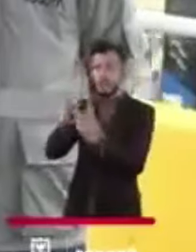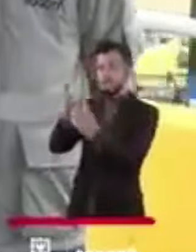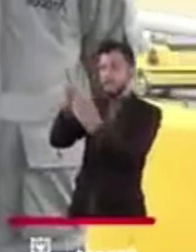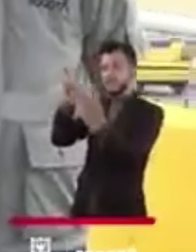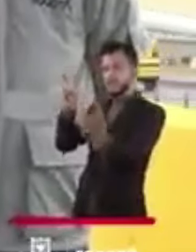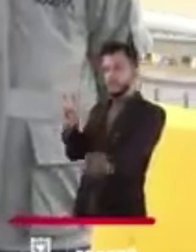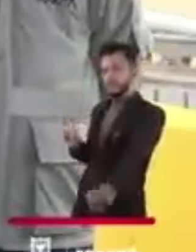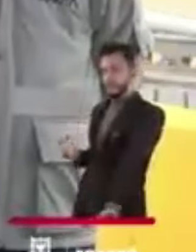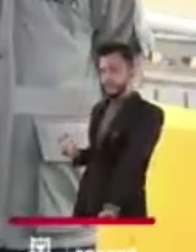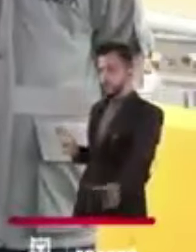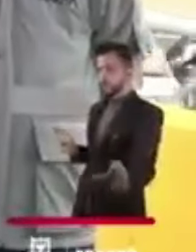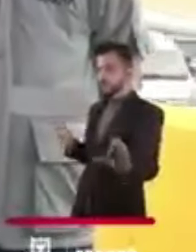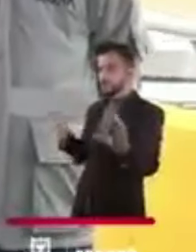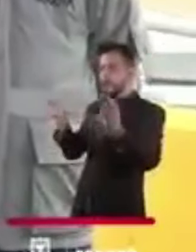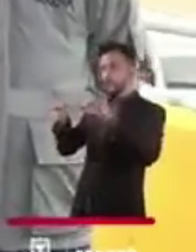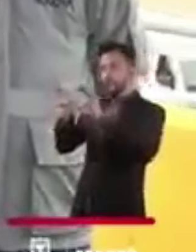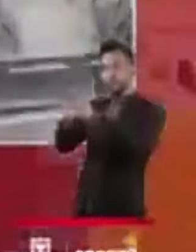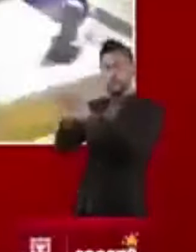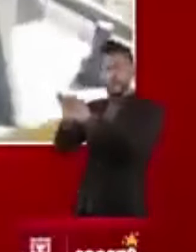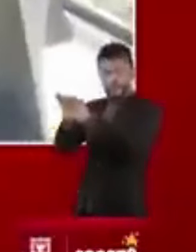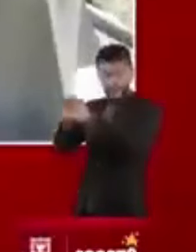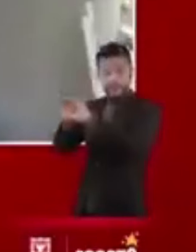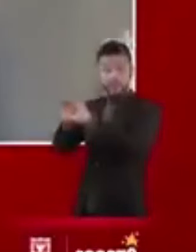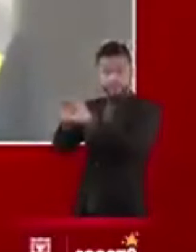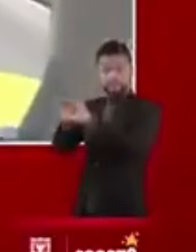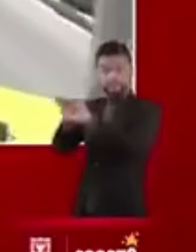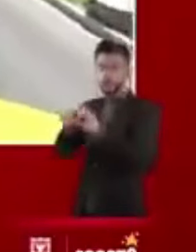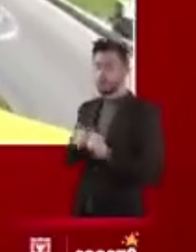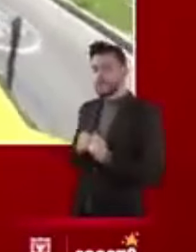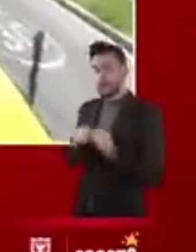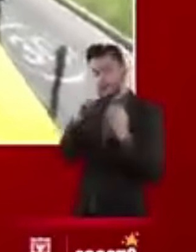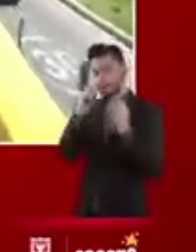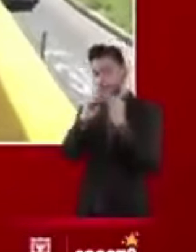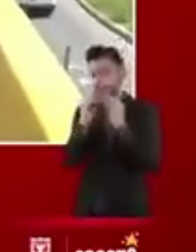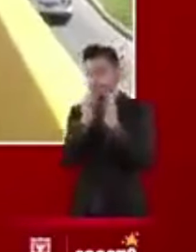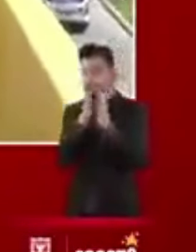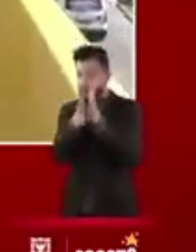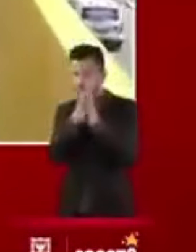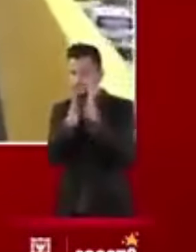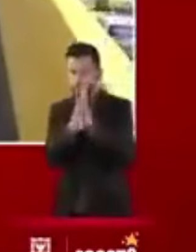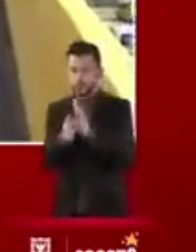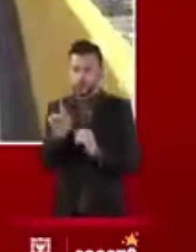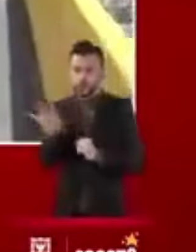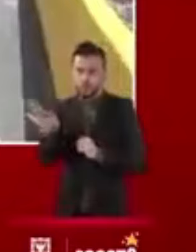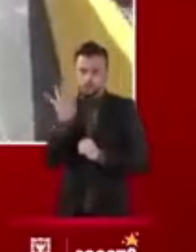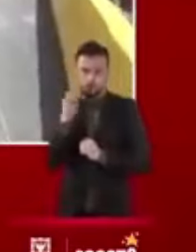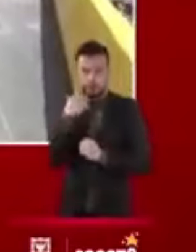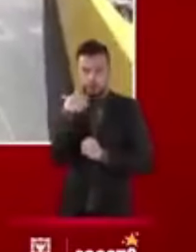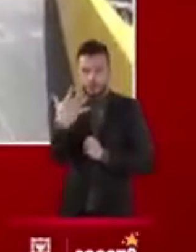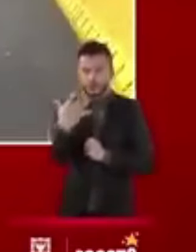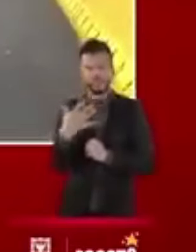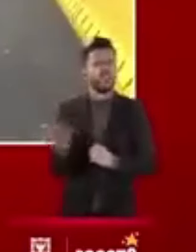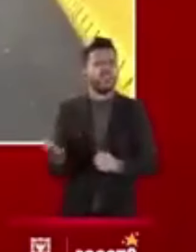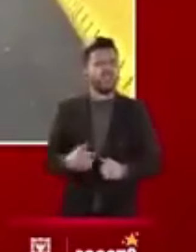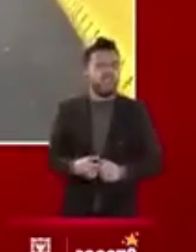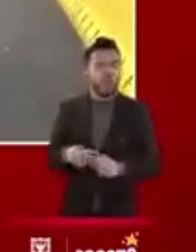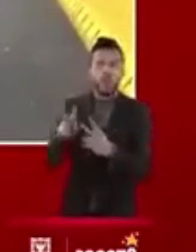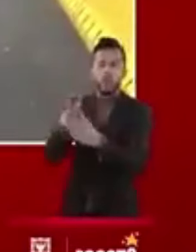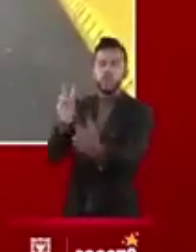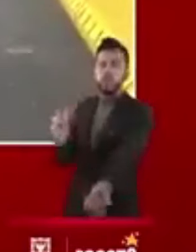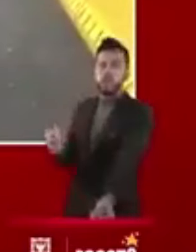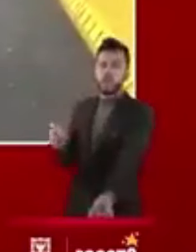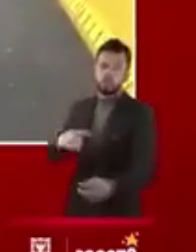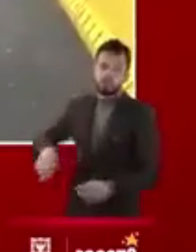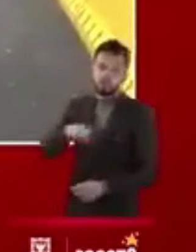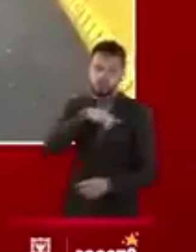próxima semana inicia la construcción y la ciudad verá por fin que el metro de Bogotá es una realidad y avanza